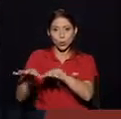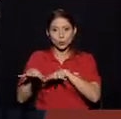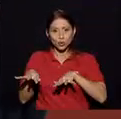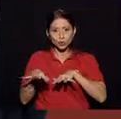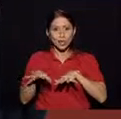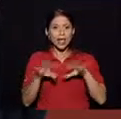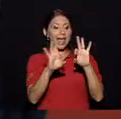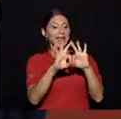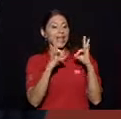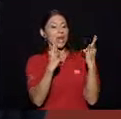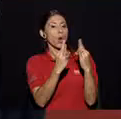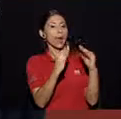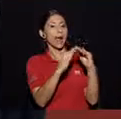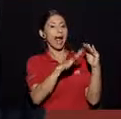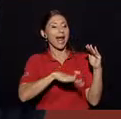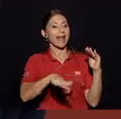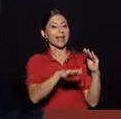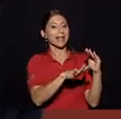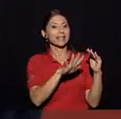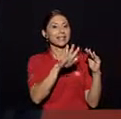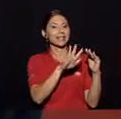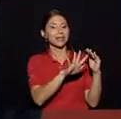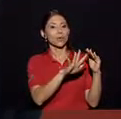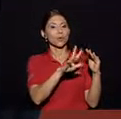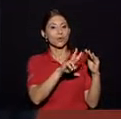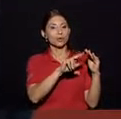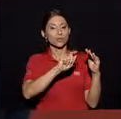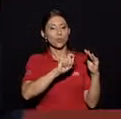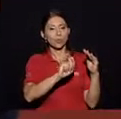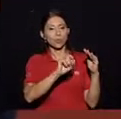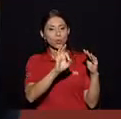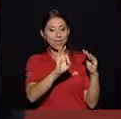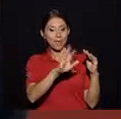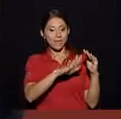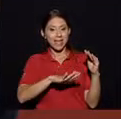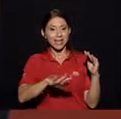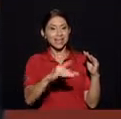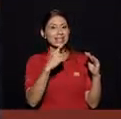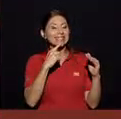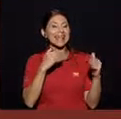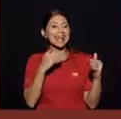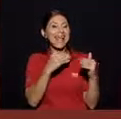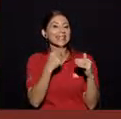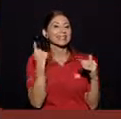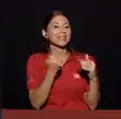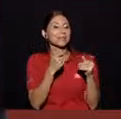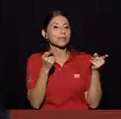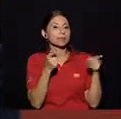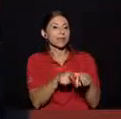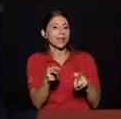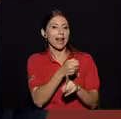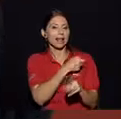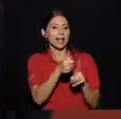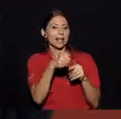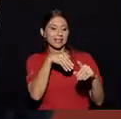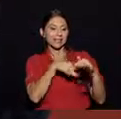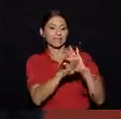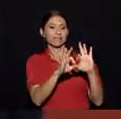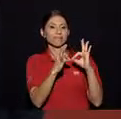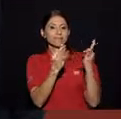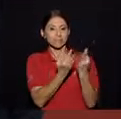52.9 de las personas encuestadas contestan que casi siempre sucede ahí la violencia. Entonces, es un